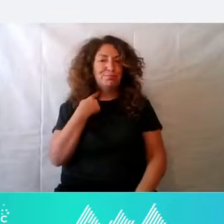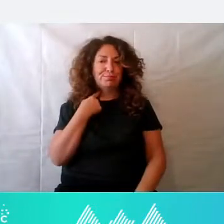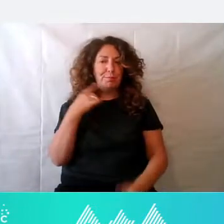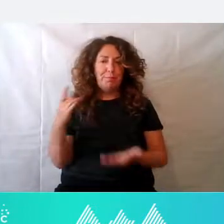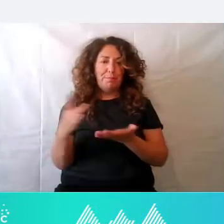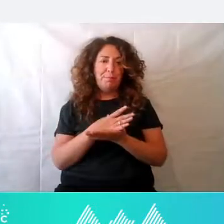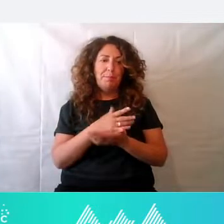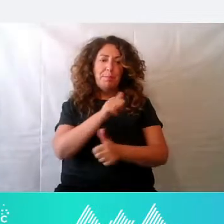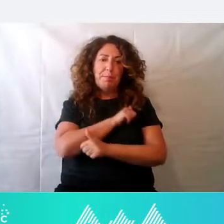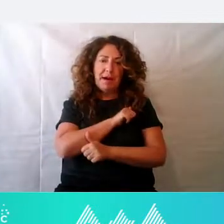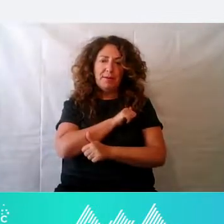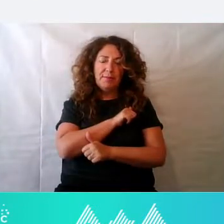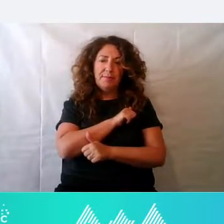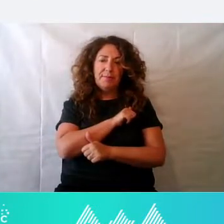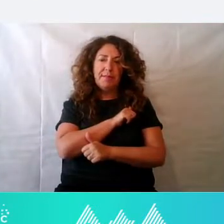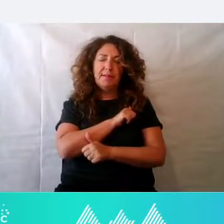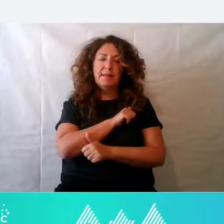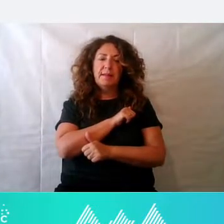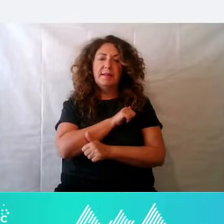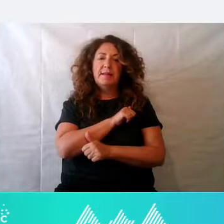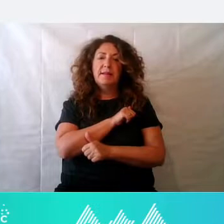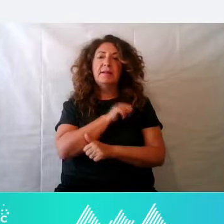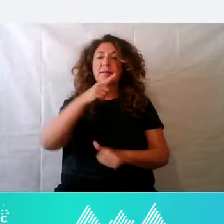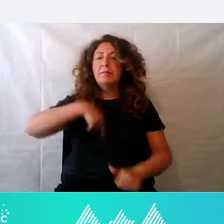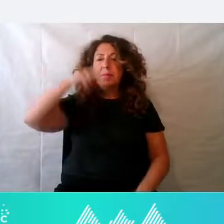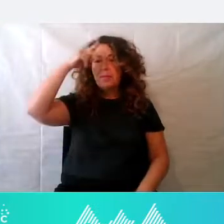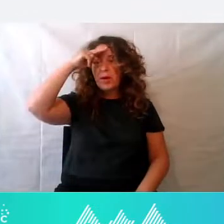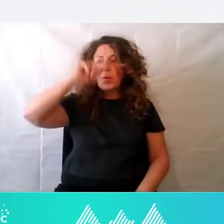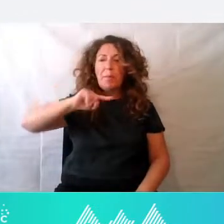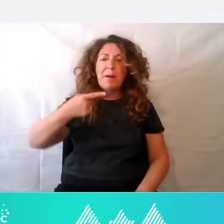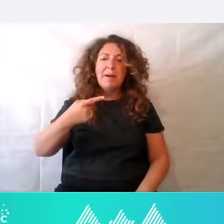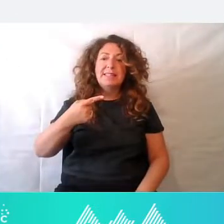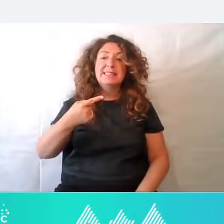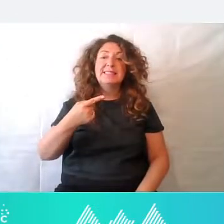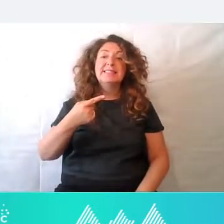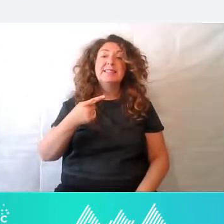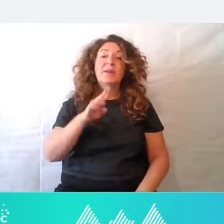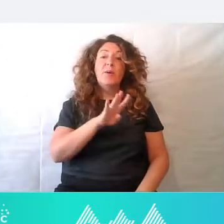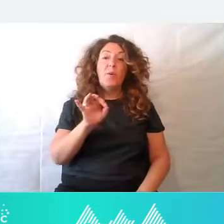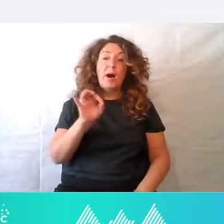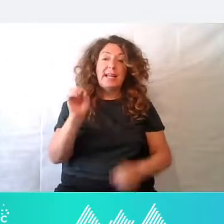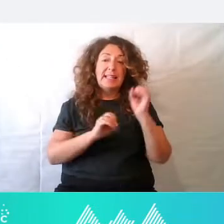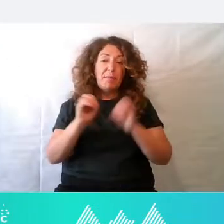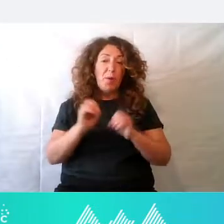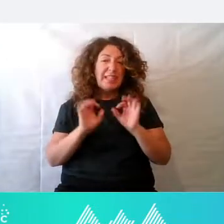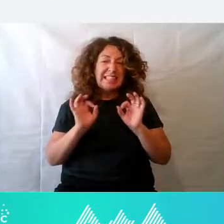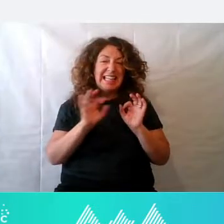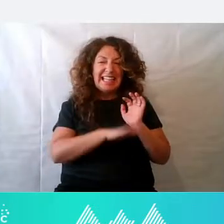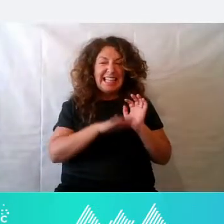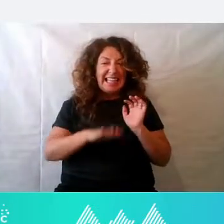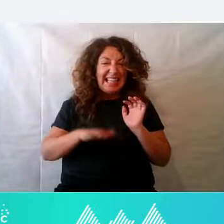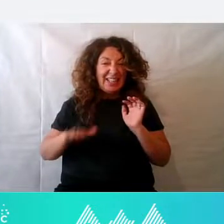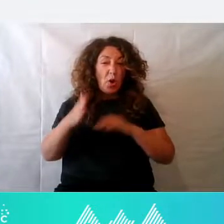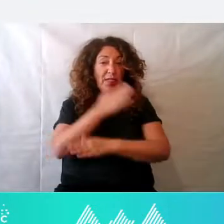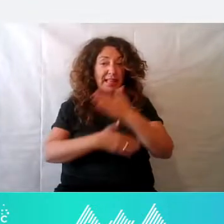me parece más más preocupante es que el 40 por ciento de los niños con discapacidad